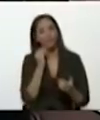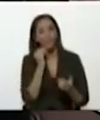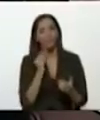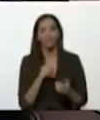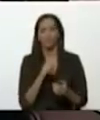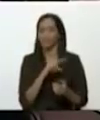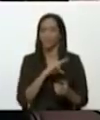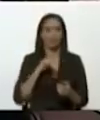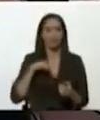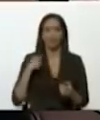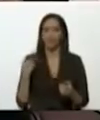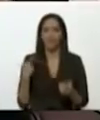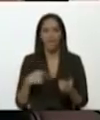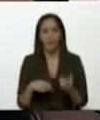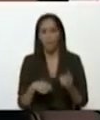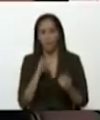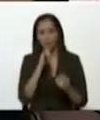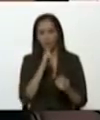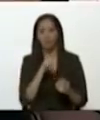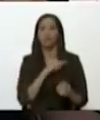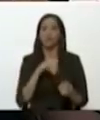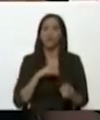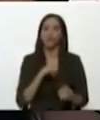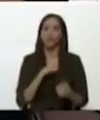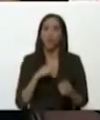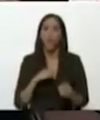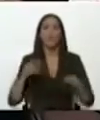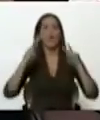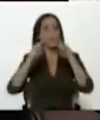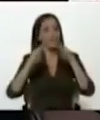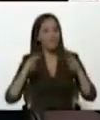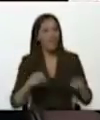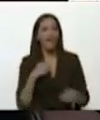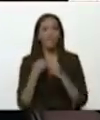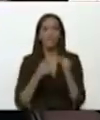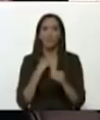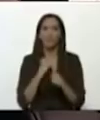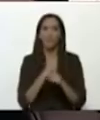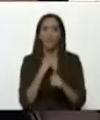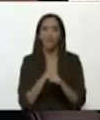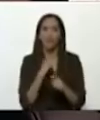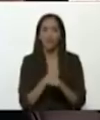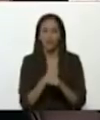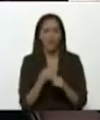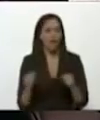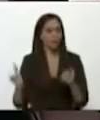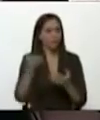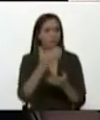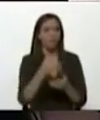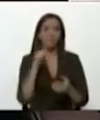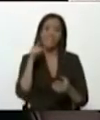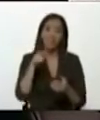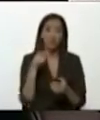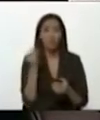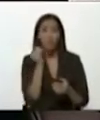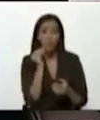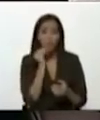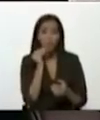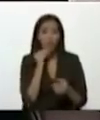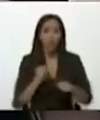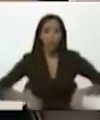contenido. Nosotros somos unos investigadores, hacemos un trabajo hermenéutico y tú, baboso,